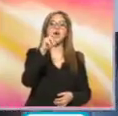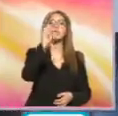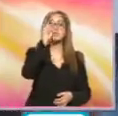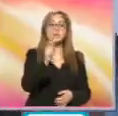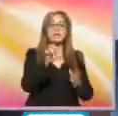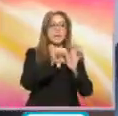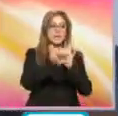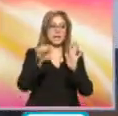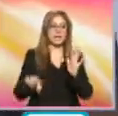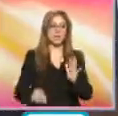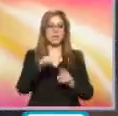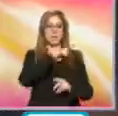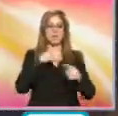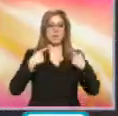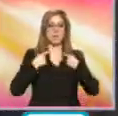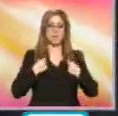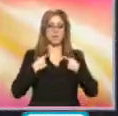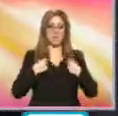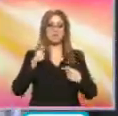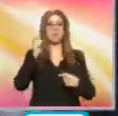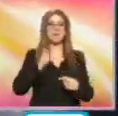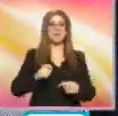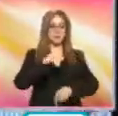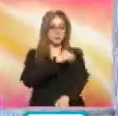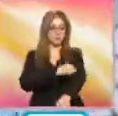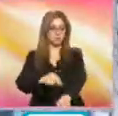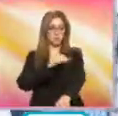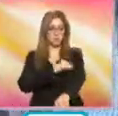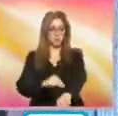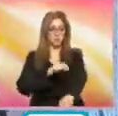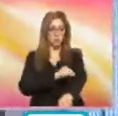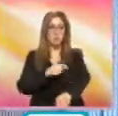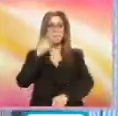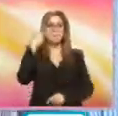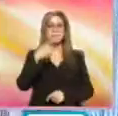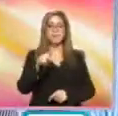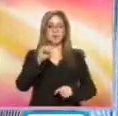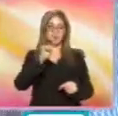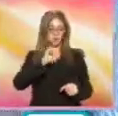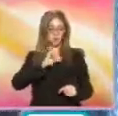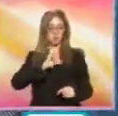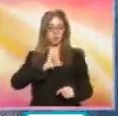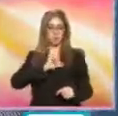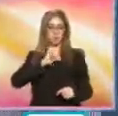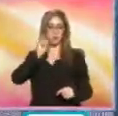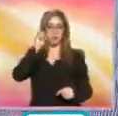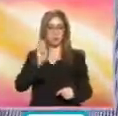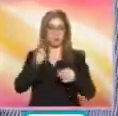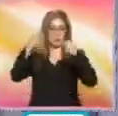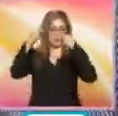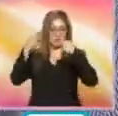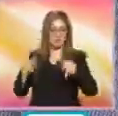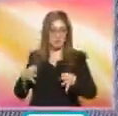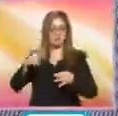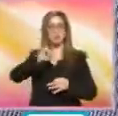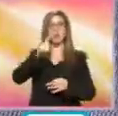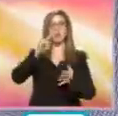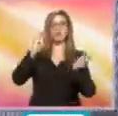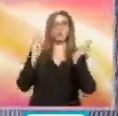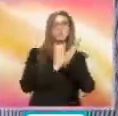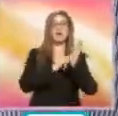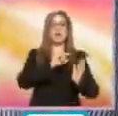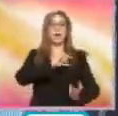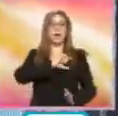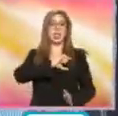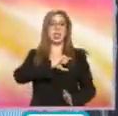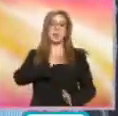camisa. Por ejemplo, esta camisa tiene un estampado pequeño. El estampado pequeño es más formal que un estampado grande, ¿no? O sea,